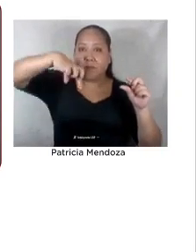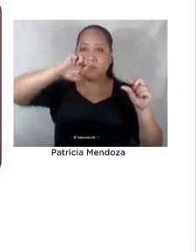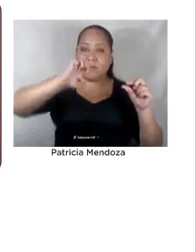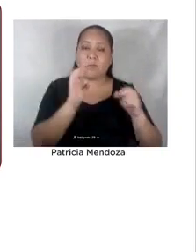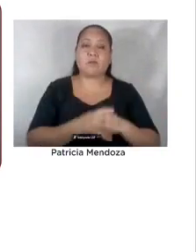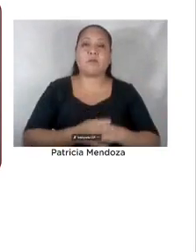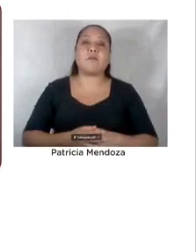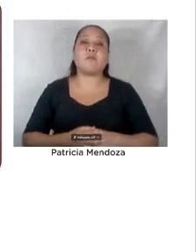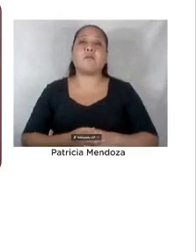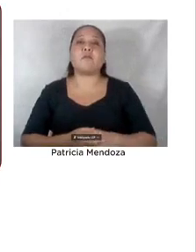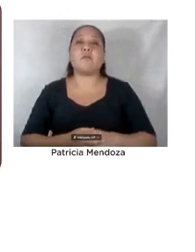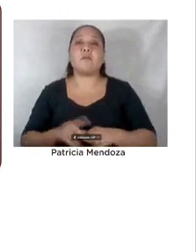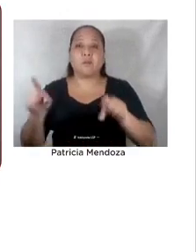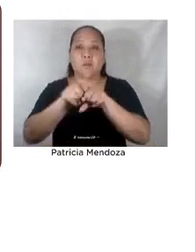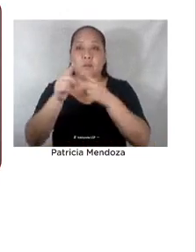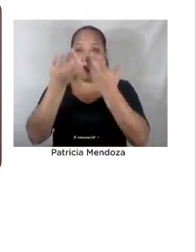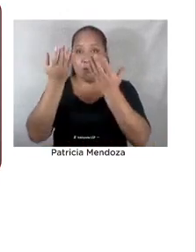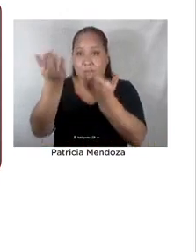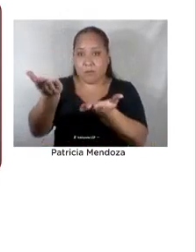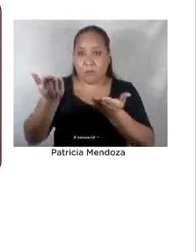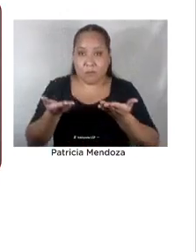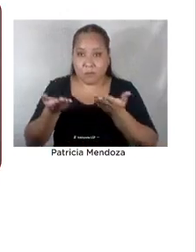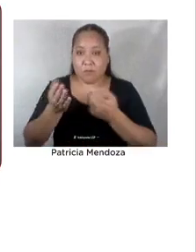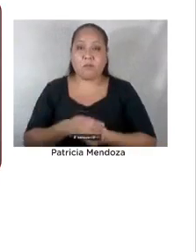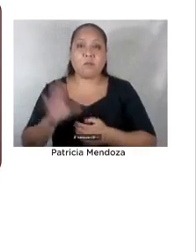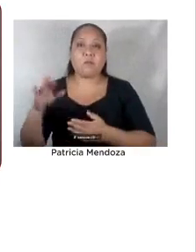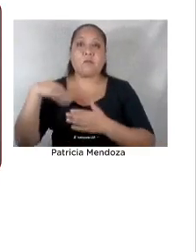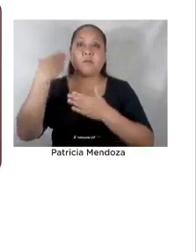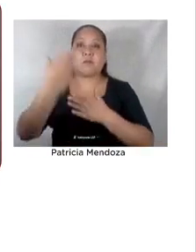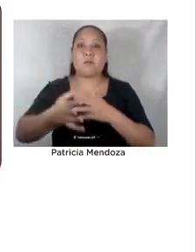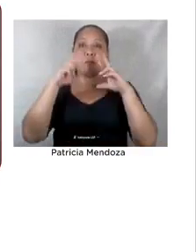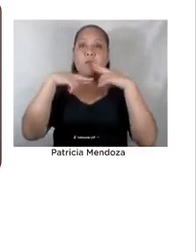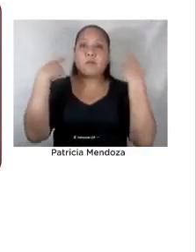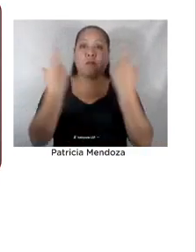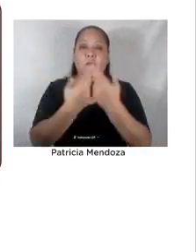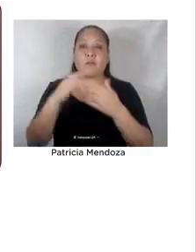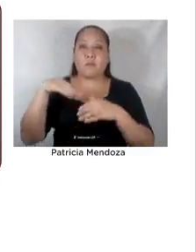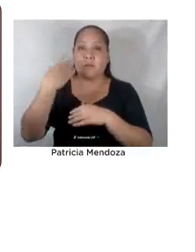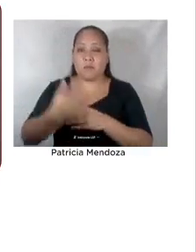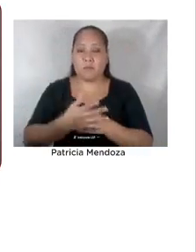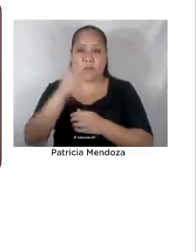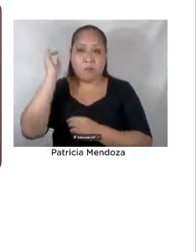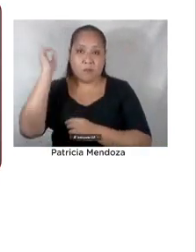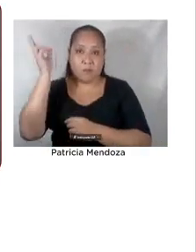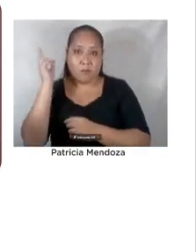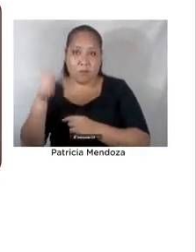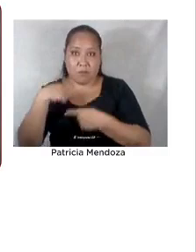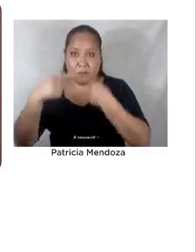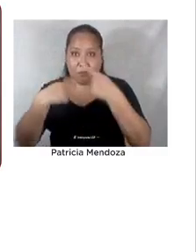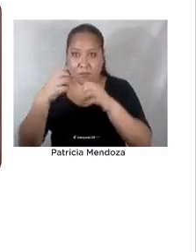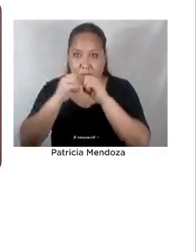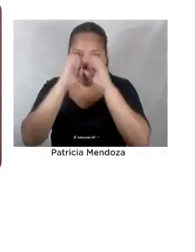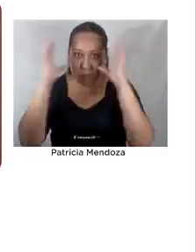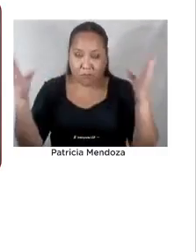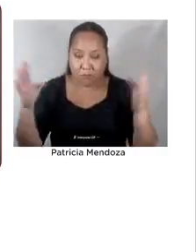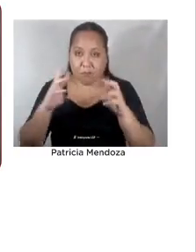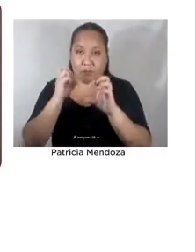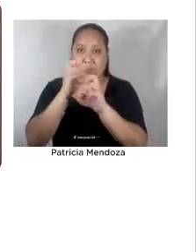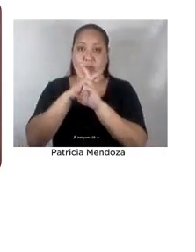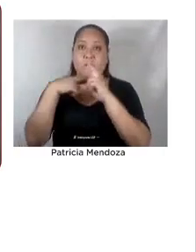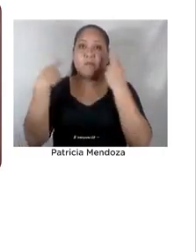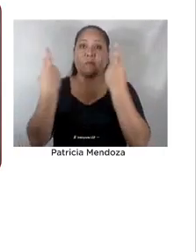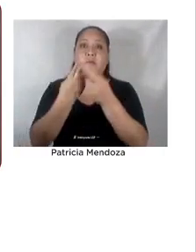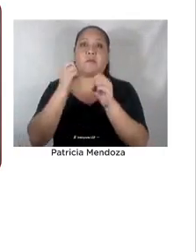Asimismo, queremos invitarlos a nuestro próximo evento, a nuestro próximo Docente al Día webinar, que se estará realizando